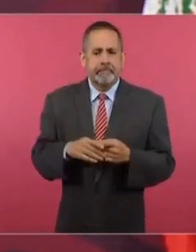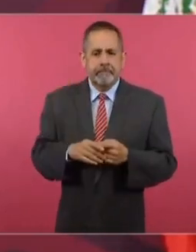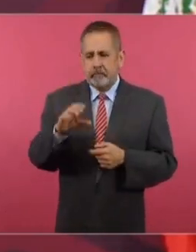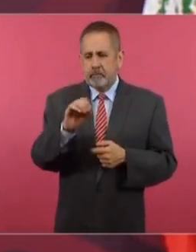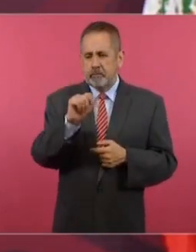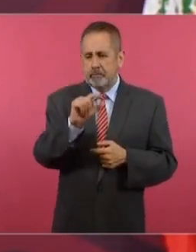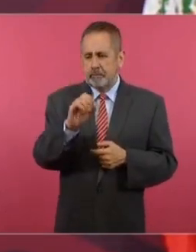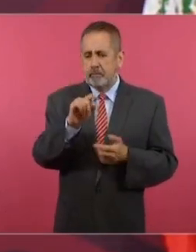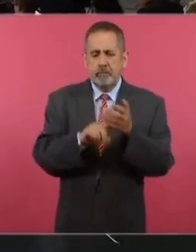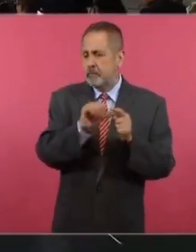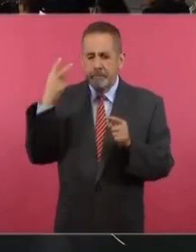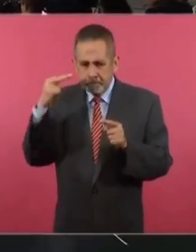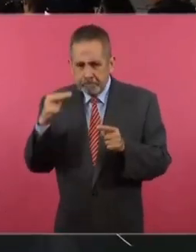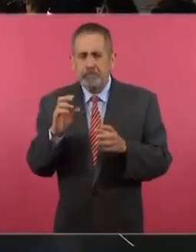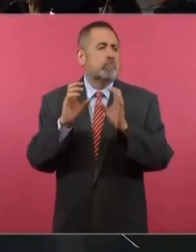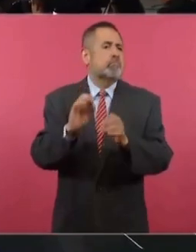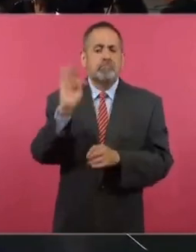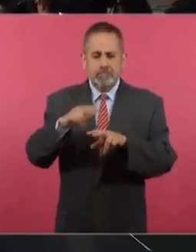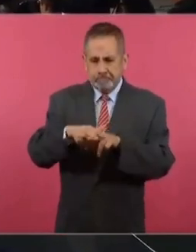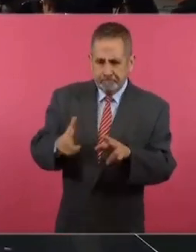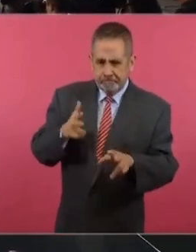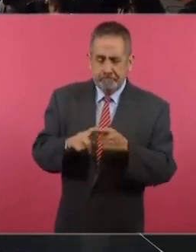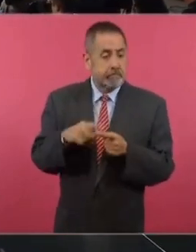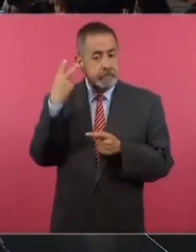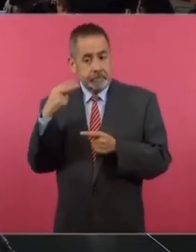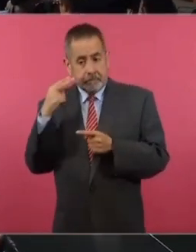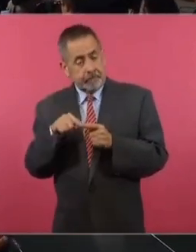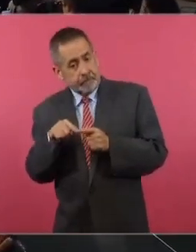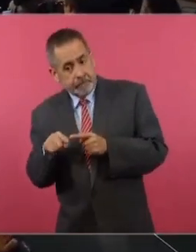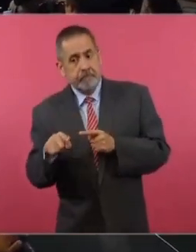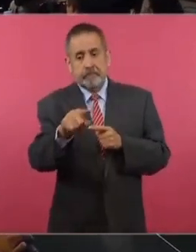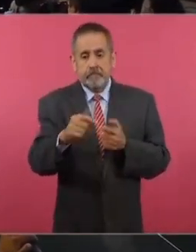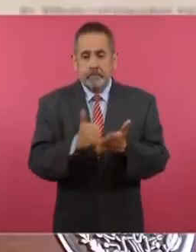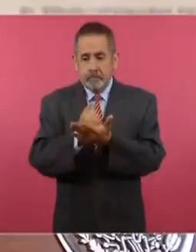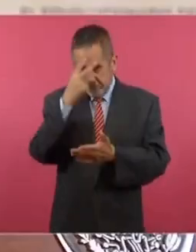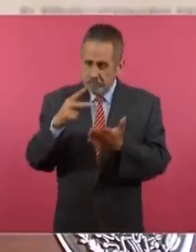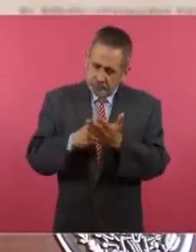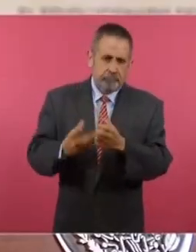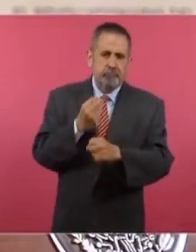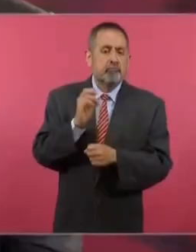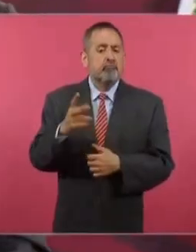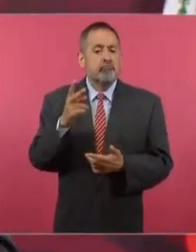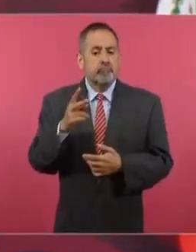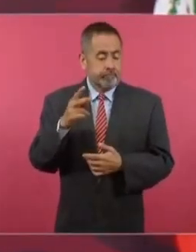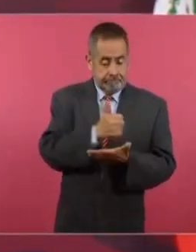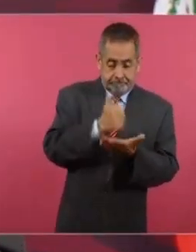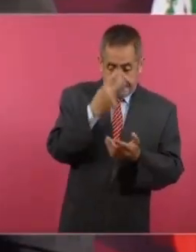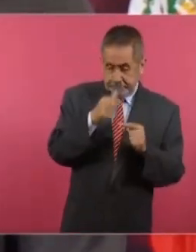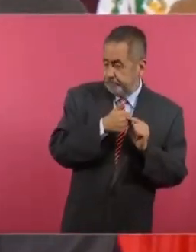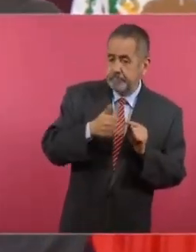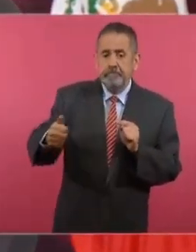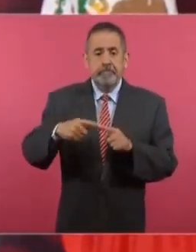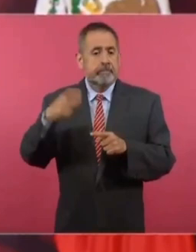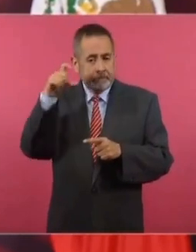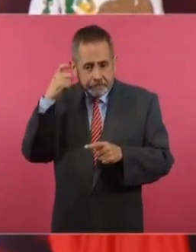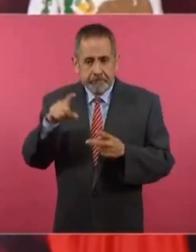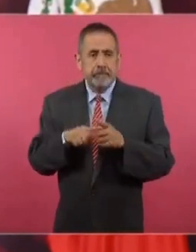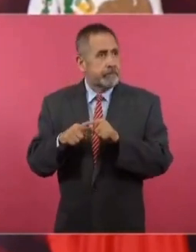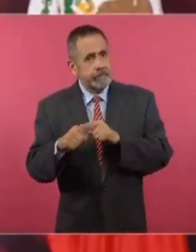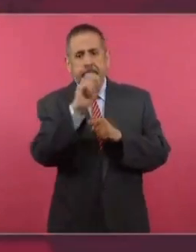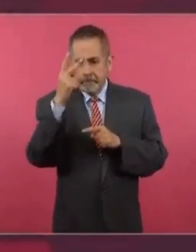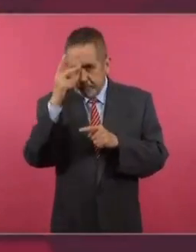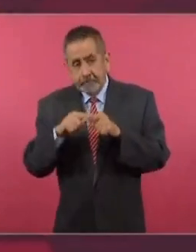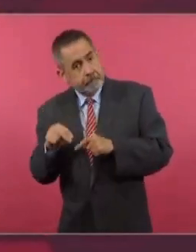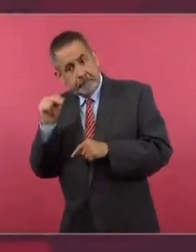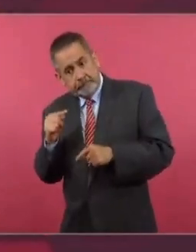Coatzacoalcos Veracruz y luego por qué no el tren de Veracruz la Ciudad de México y por qué no entren de la Ciudad de México a Querétaro ya